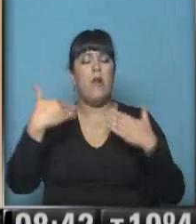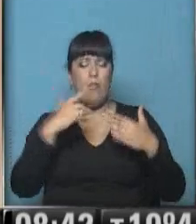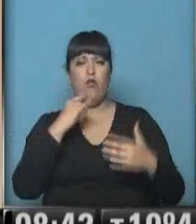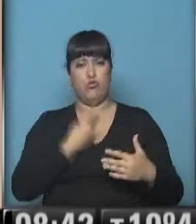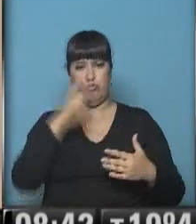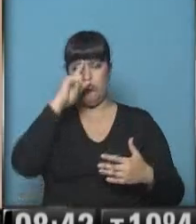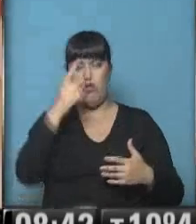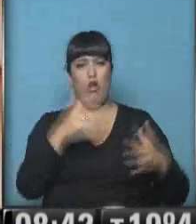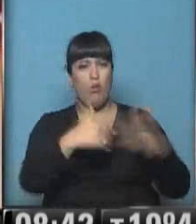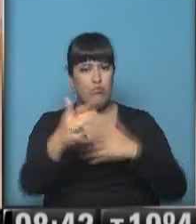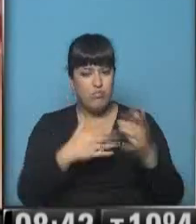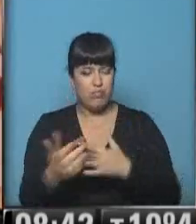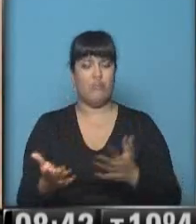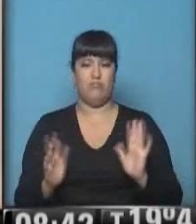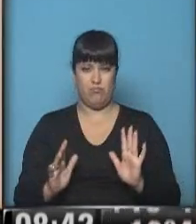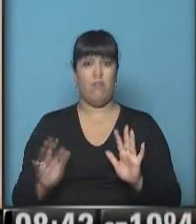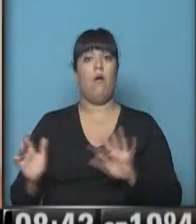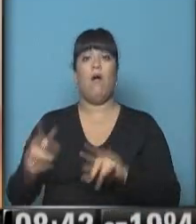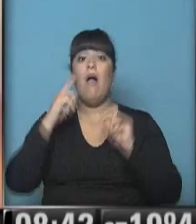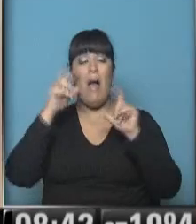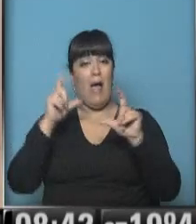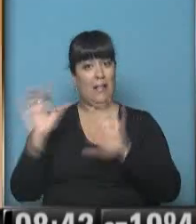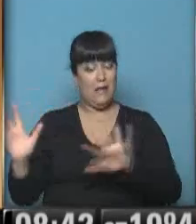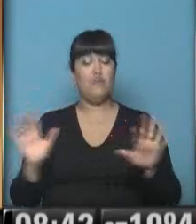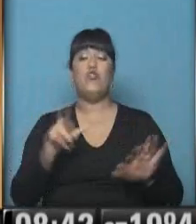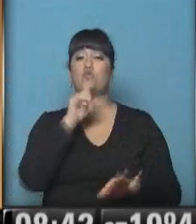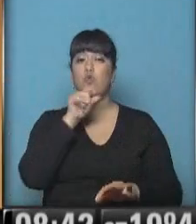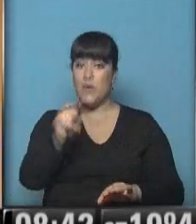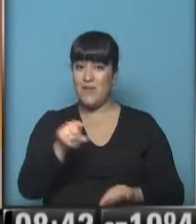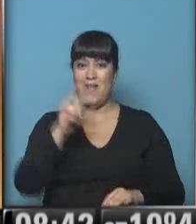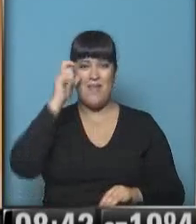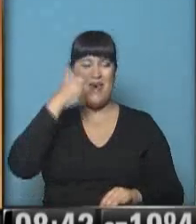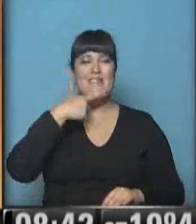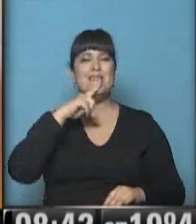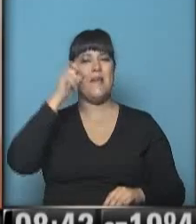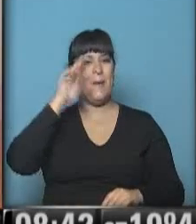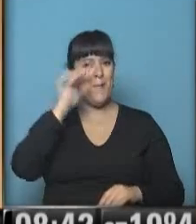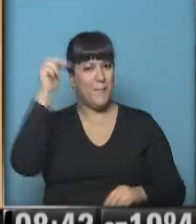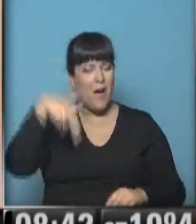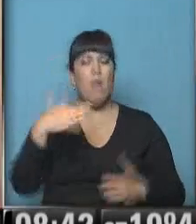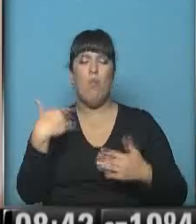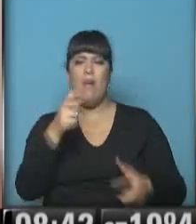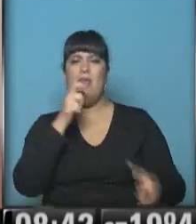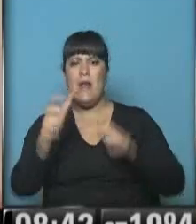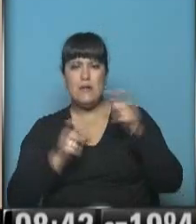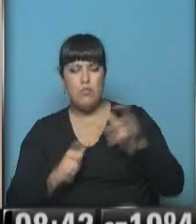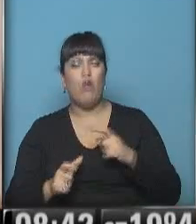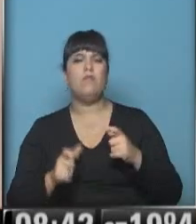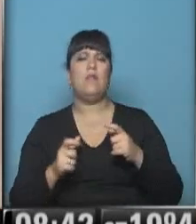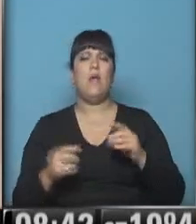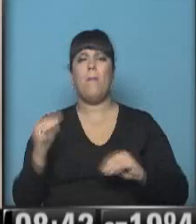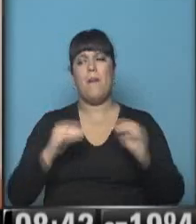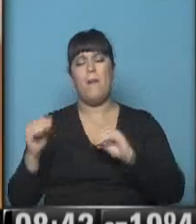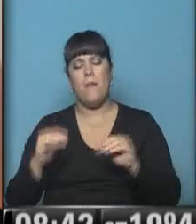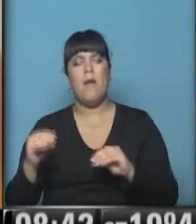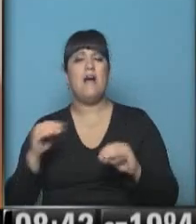qué bueno atentos entonces porque en la cuenta de twitter esteban nos puede contestar nos puede dar link